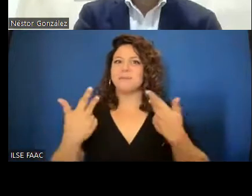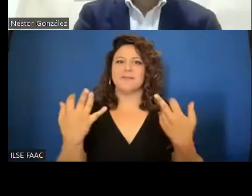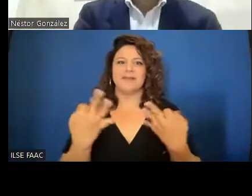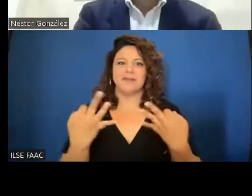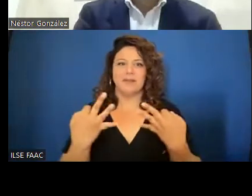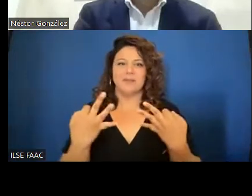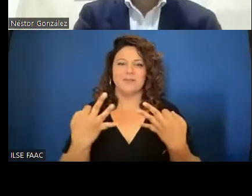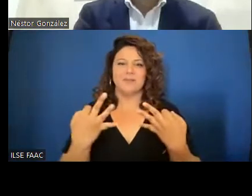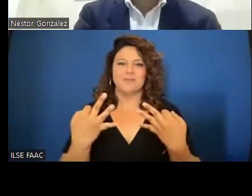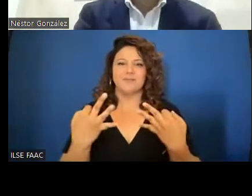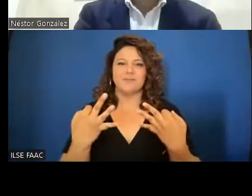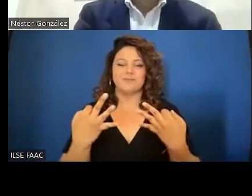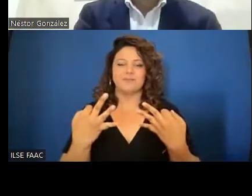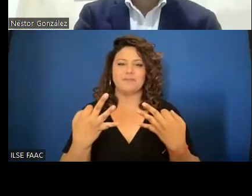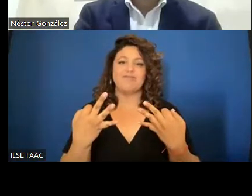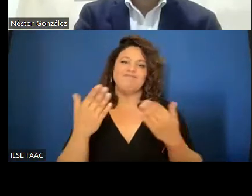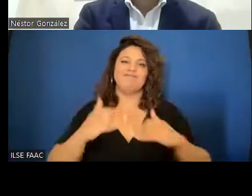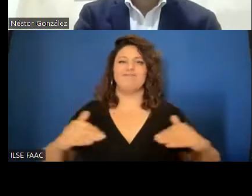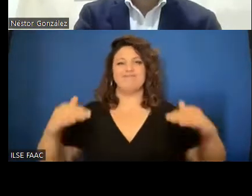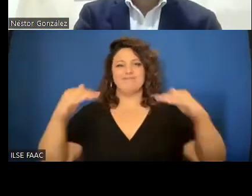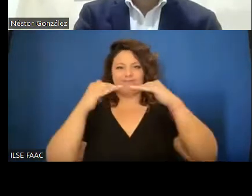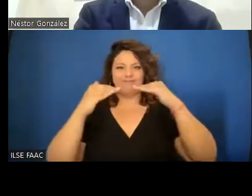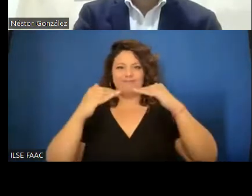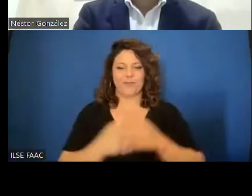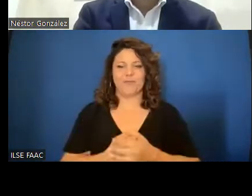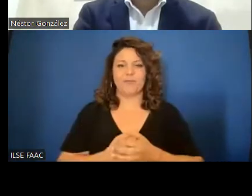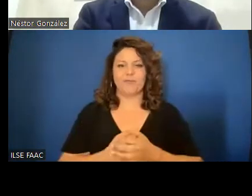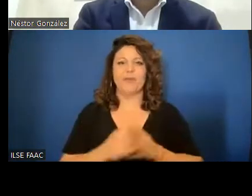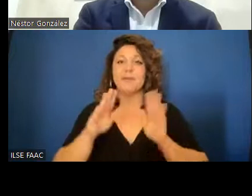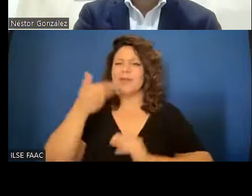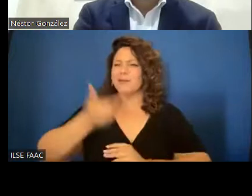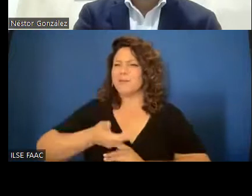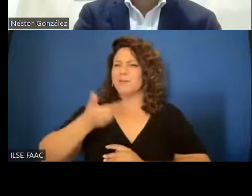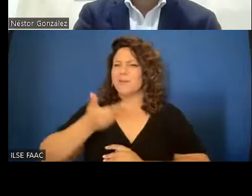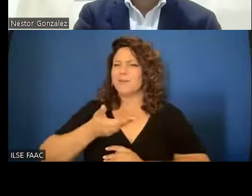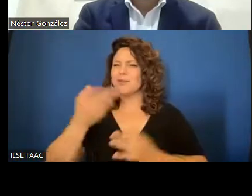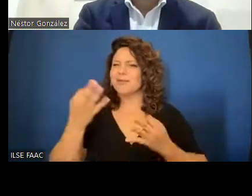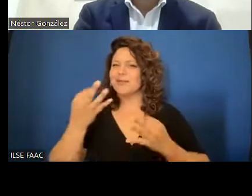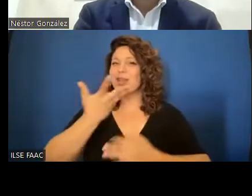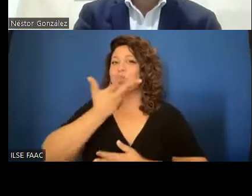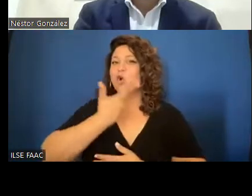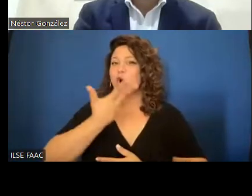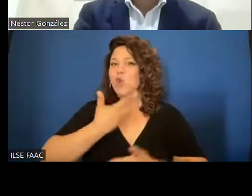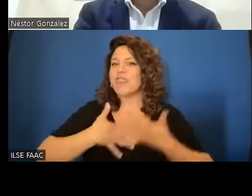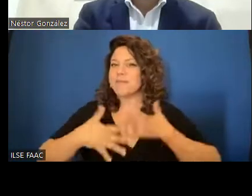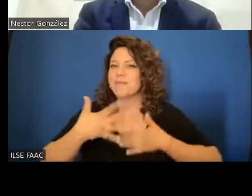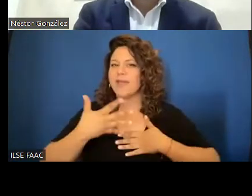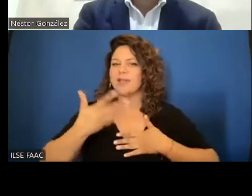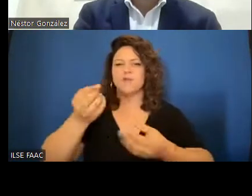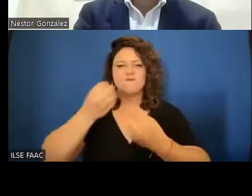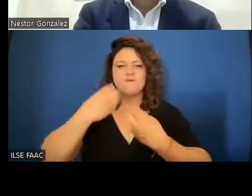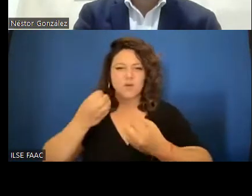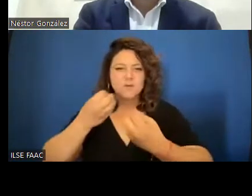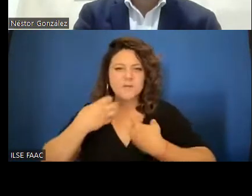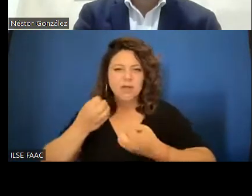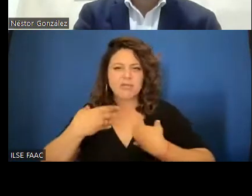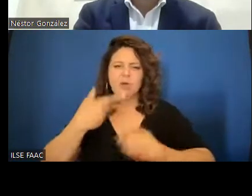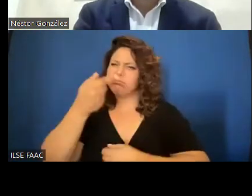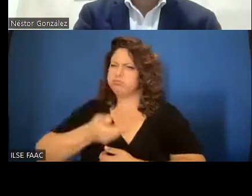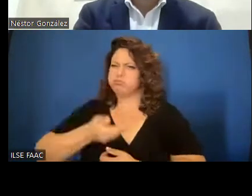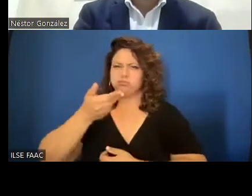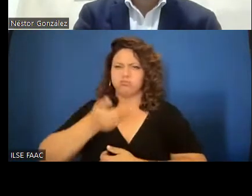un estándar de persona y a cambio pues tenemos unos mecanismos jurídicos de derechos que son los que nos